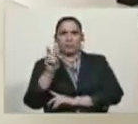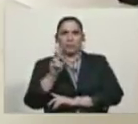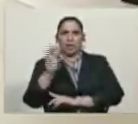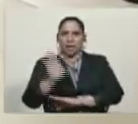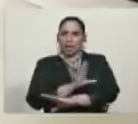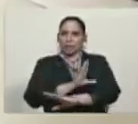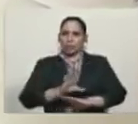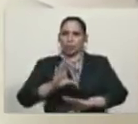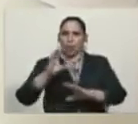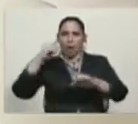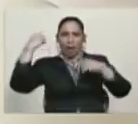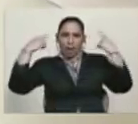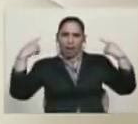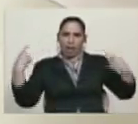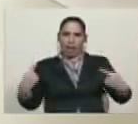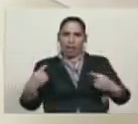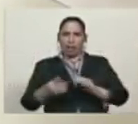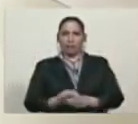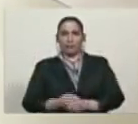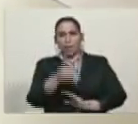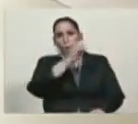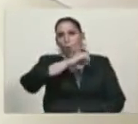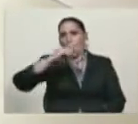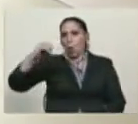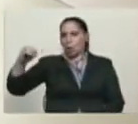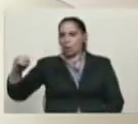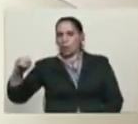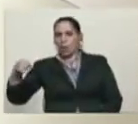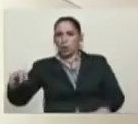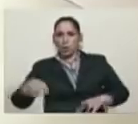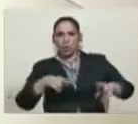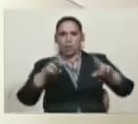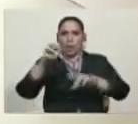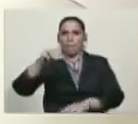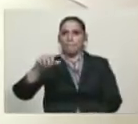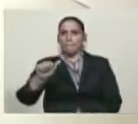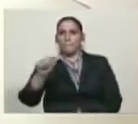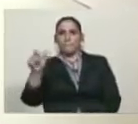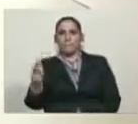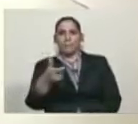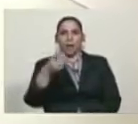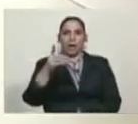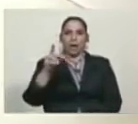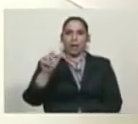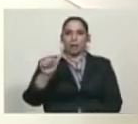verdad el orinoco y el magdalena se abrazaran